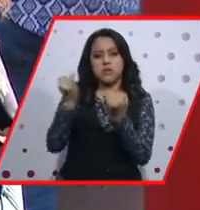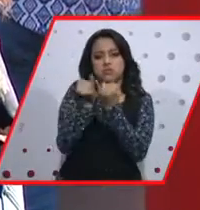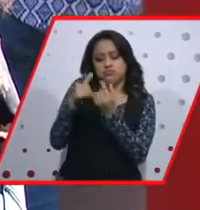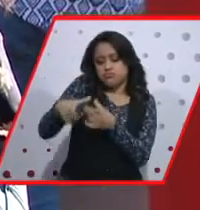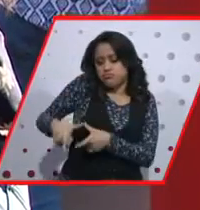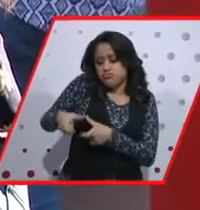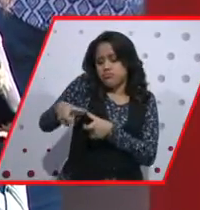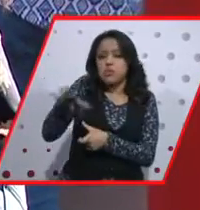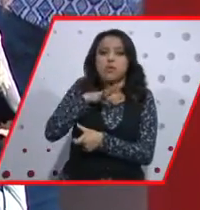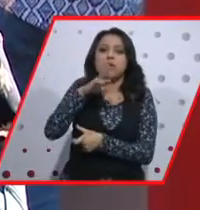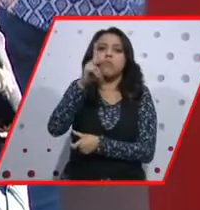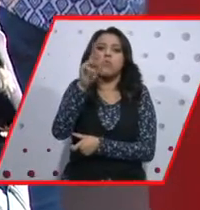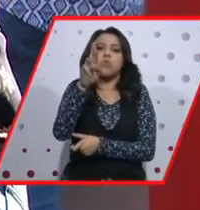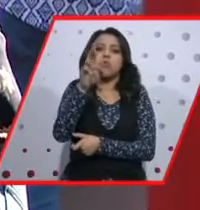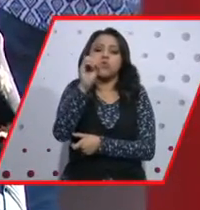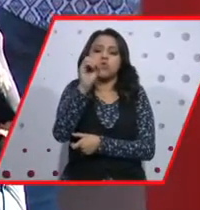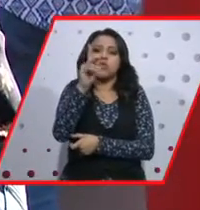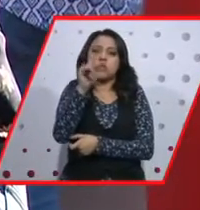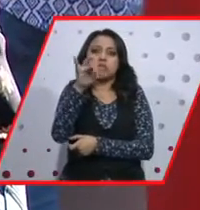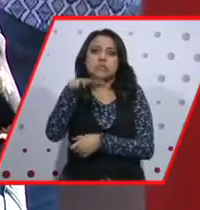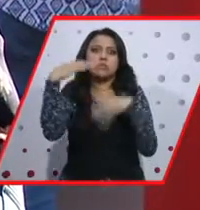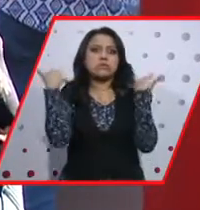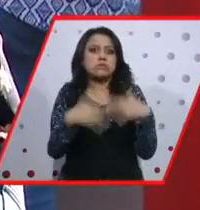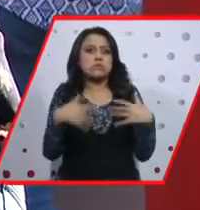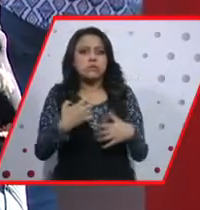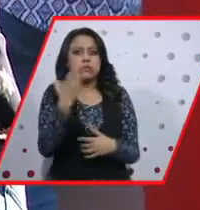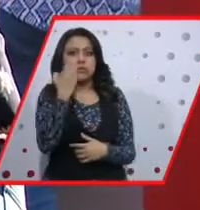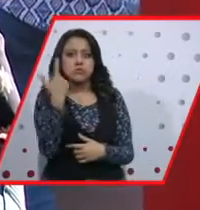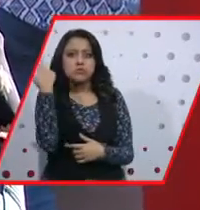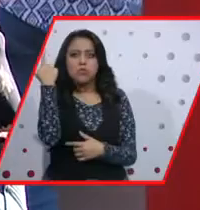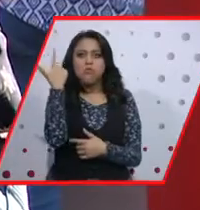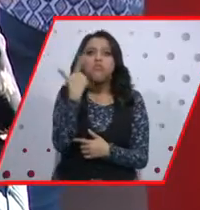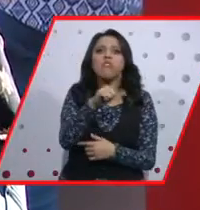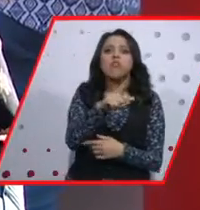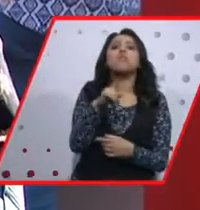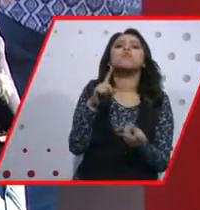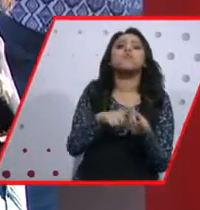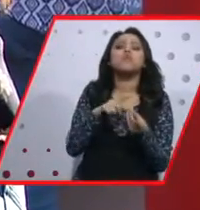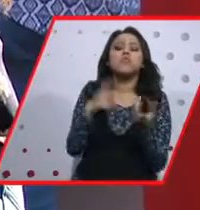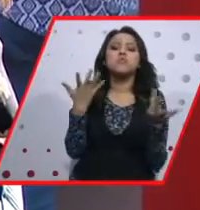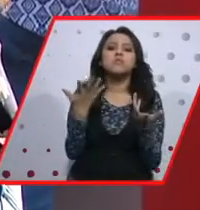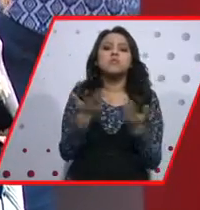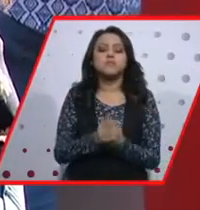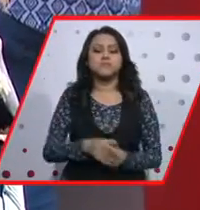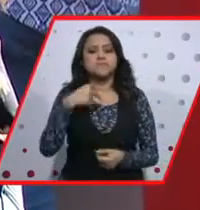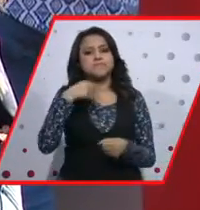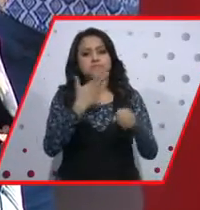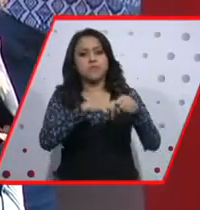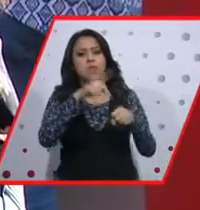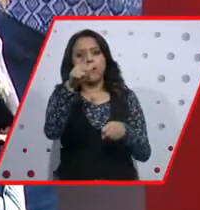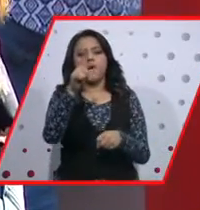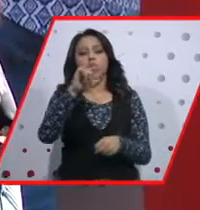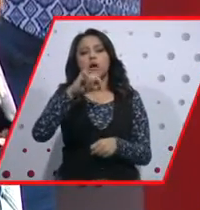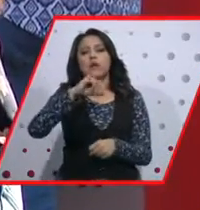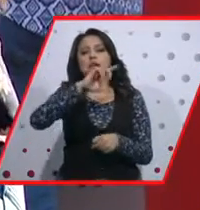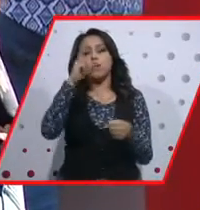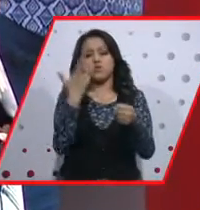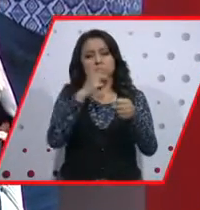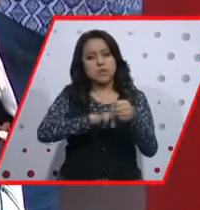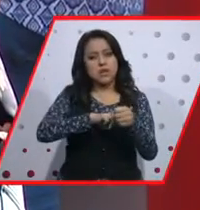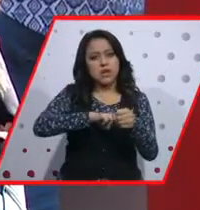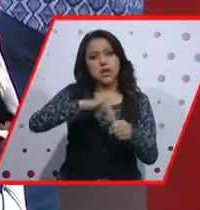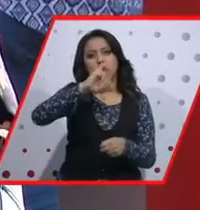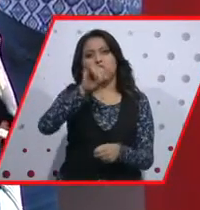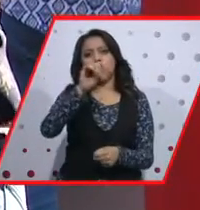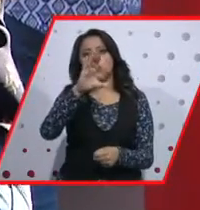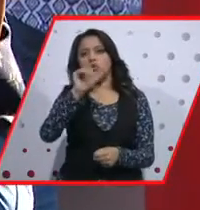traigo prótesis. Ay, Fernando, sí fue una lesión muy seria. ¿Dónde se atendió? En Joco, aquí en la Ciudad de México, en Joco.